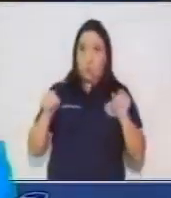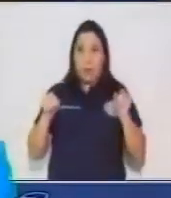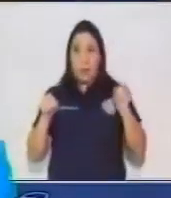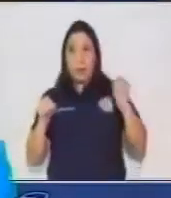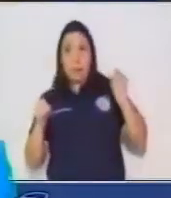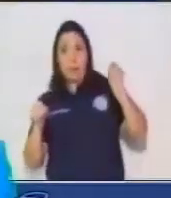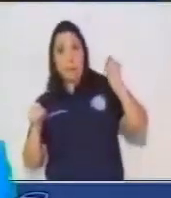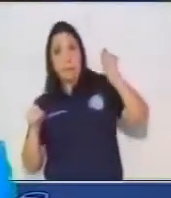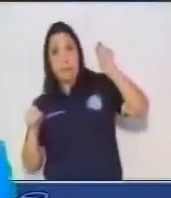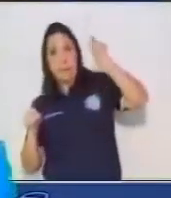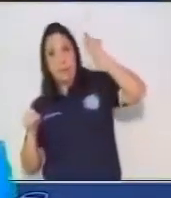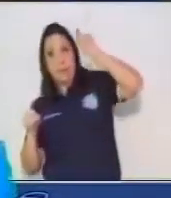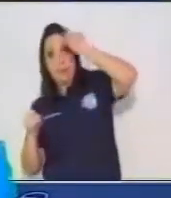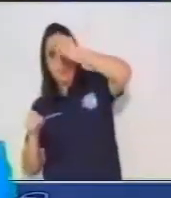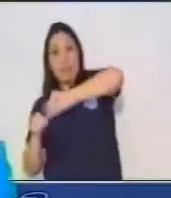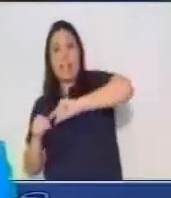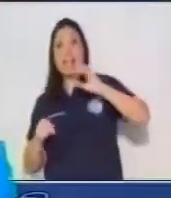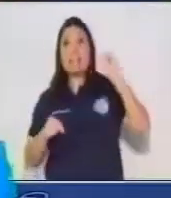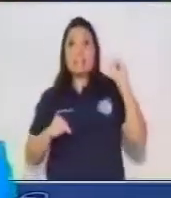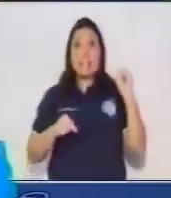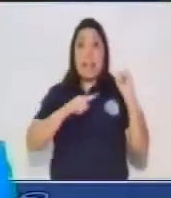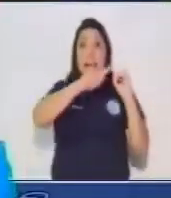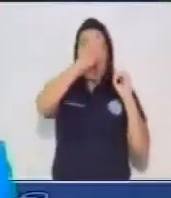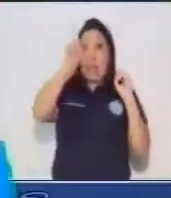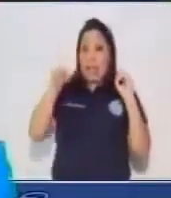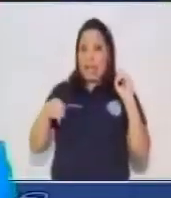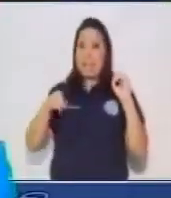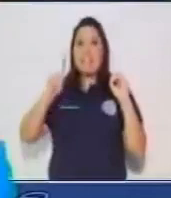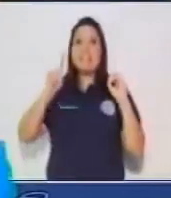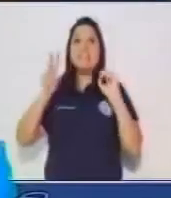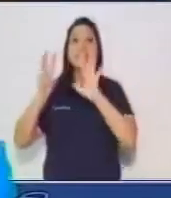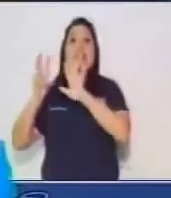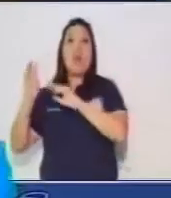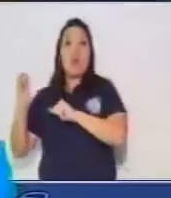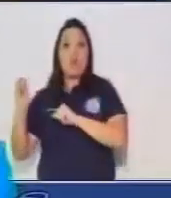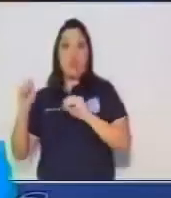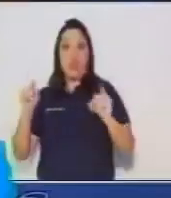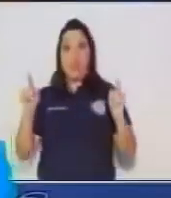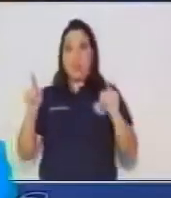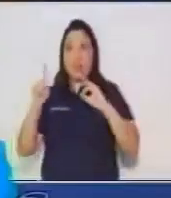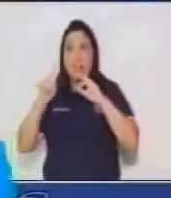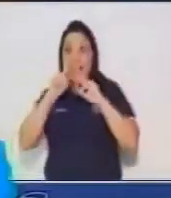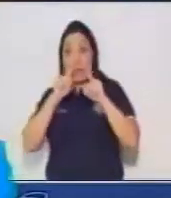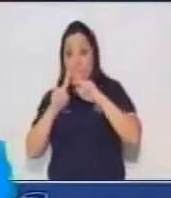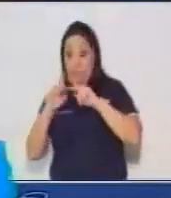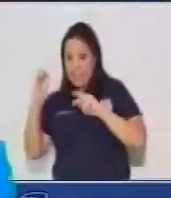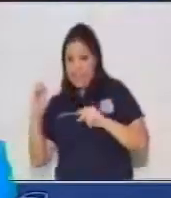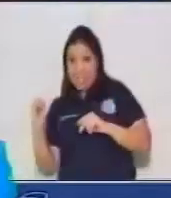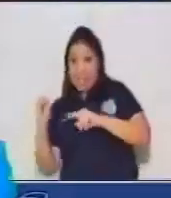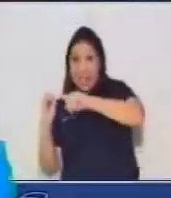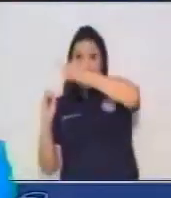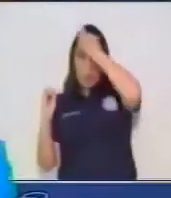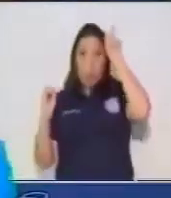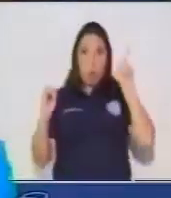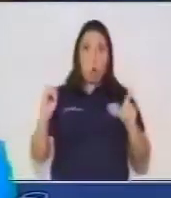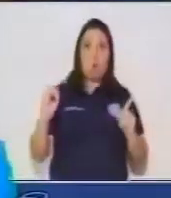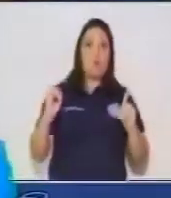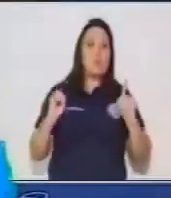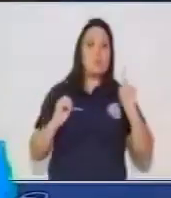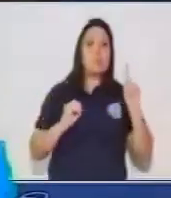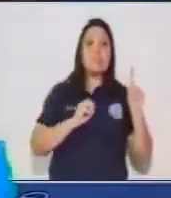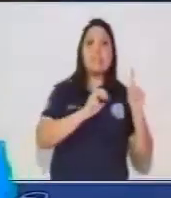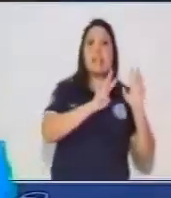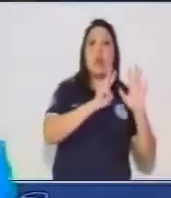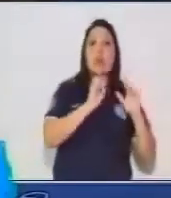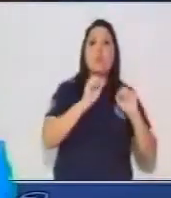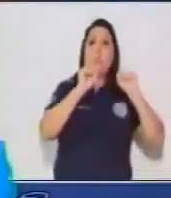medición que van de 0 a 180 y aquí inicia en 0 a 180 porque